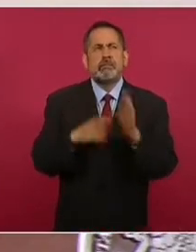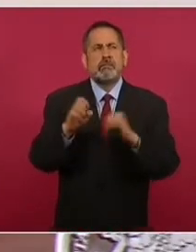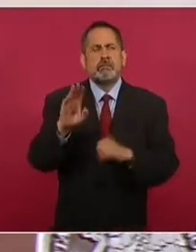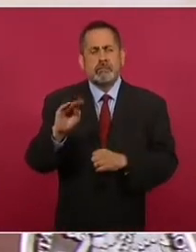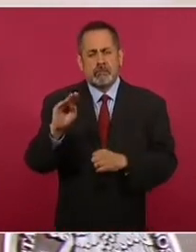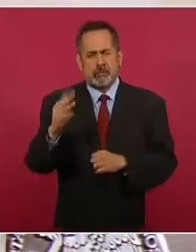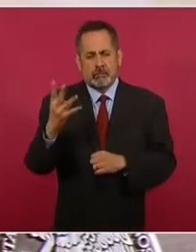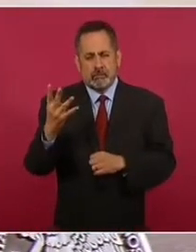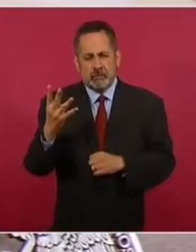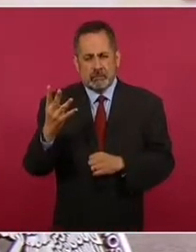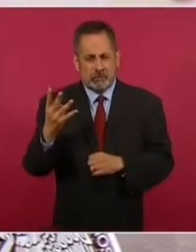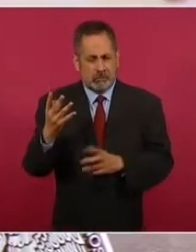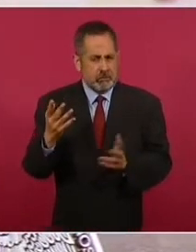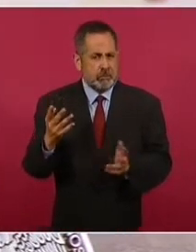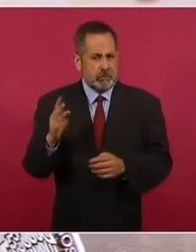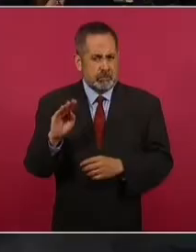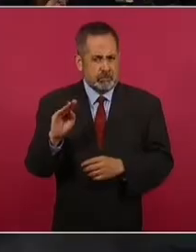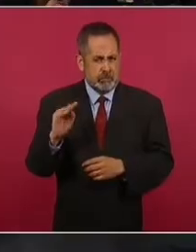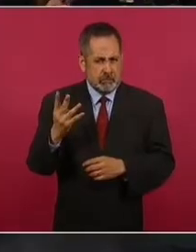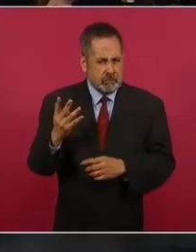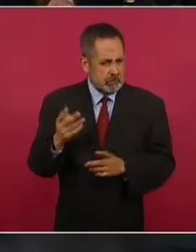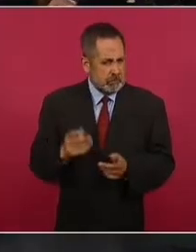94.